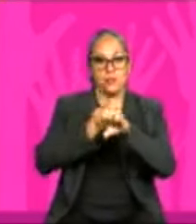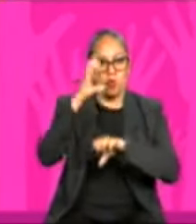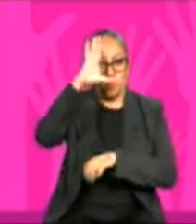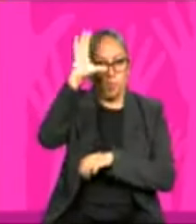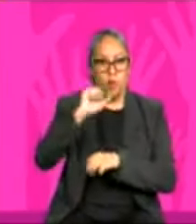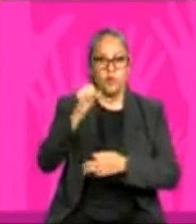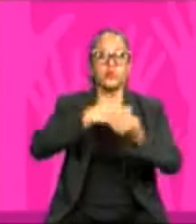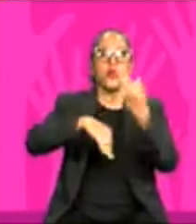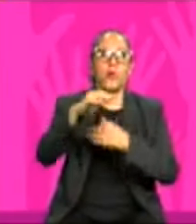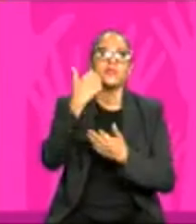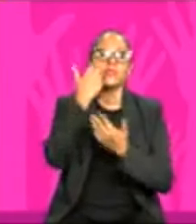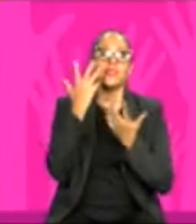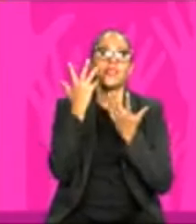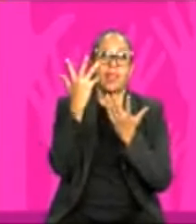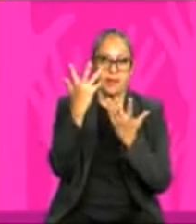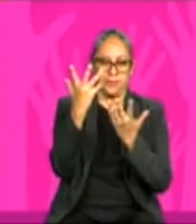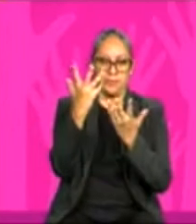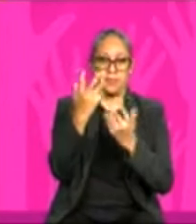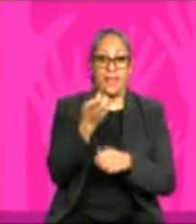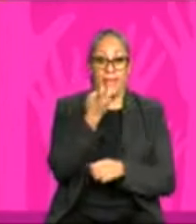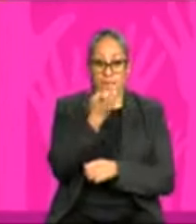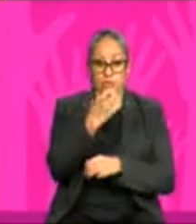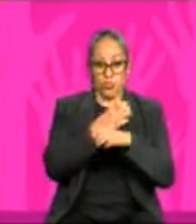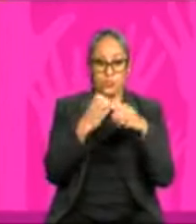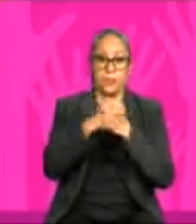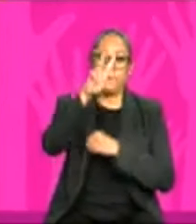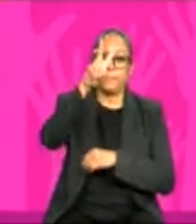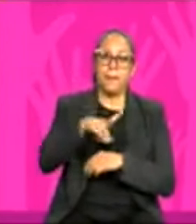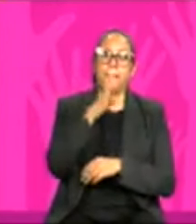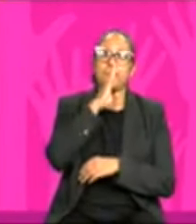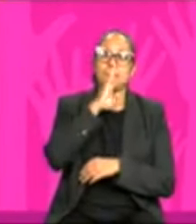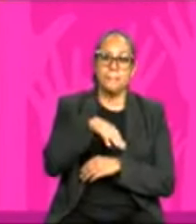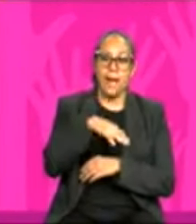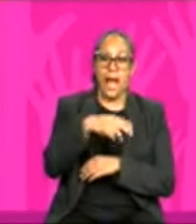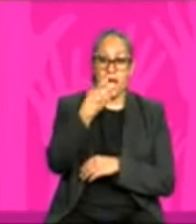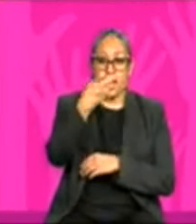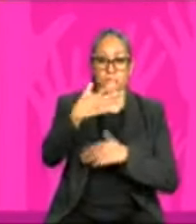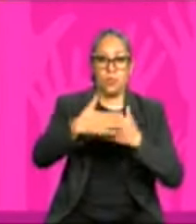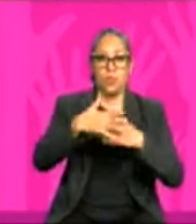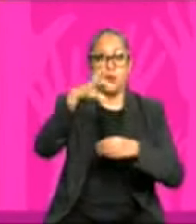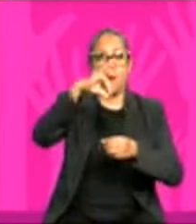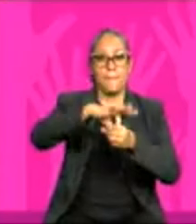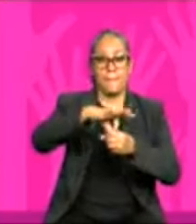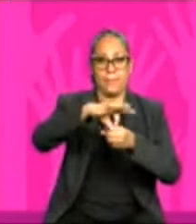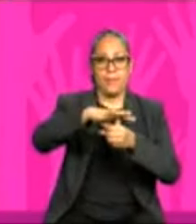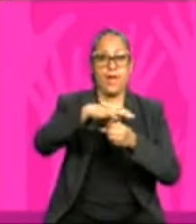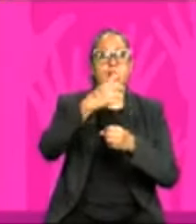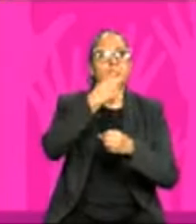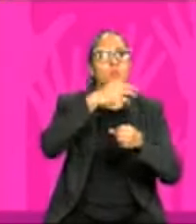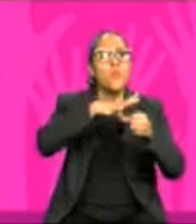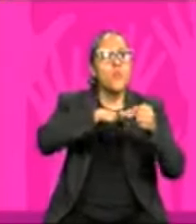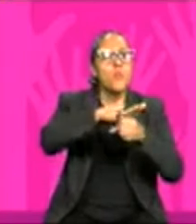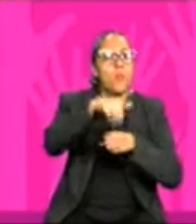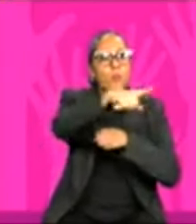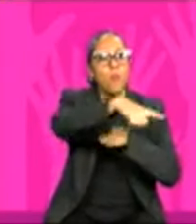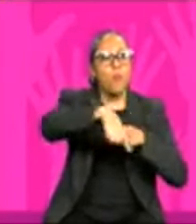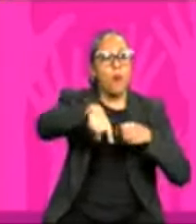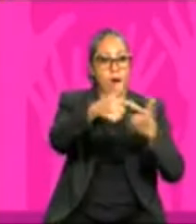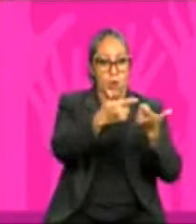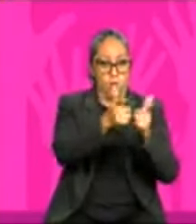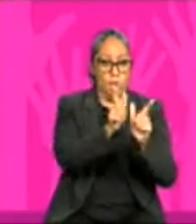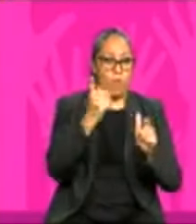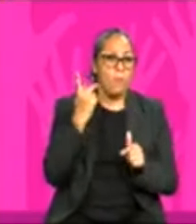queremos. Las cosas están tan mal que en esta elección ya no se trata de partidos o de colores. Se trata